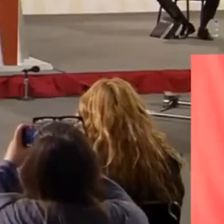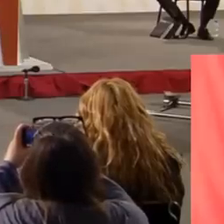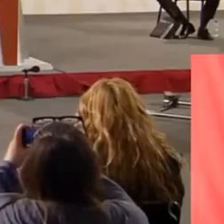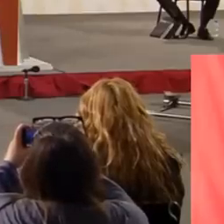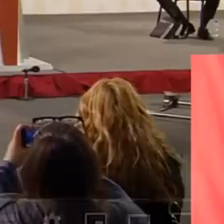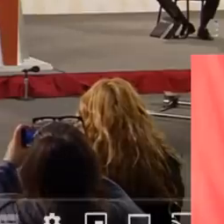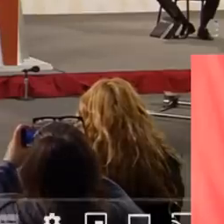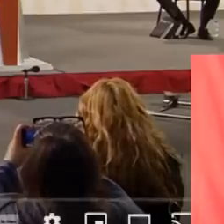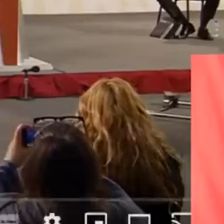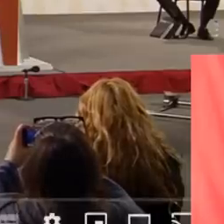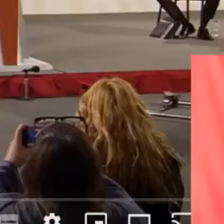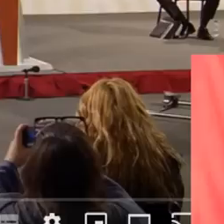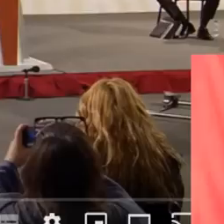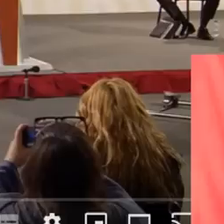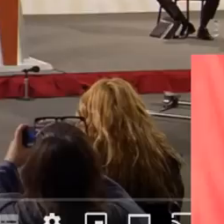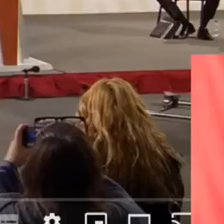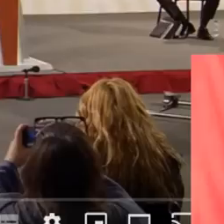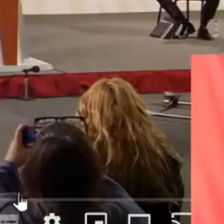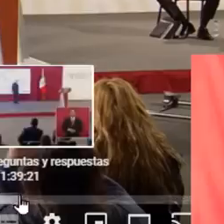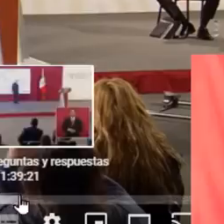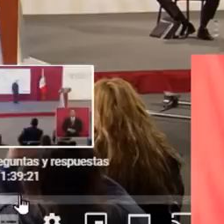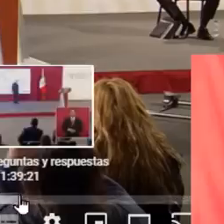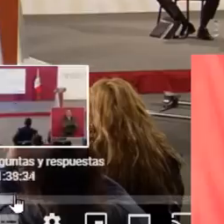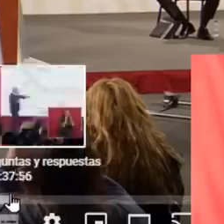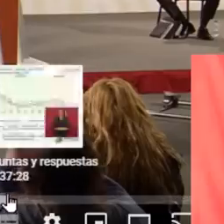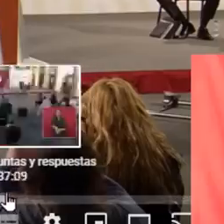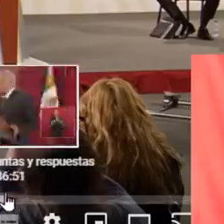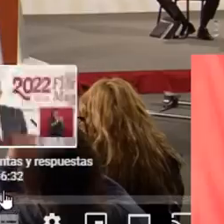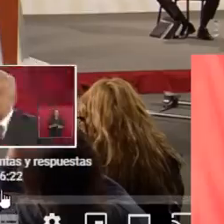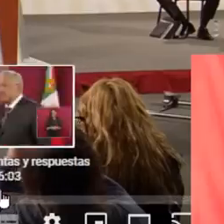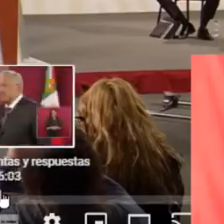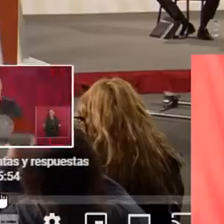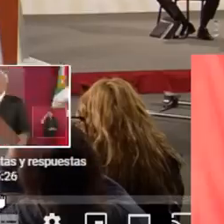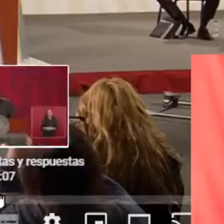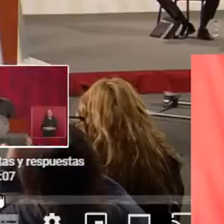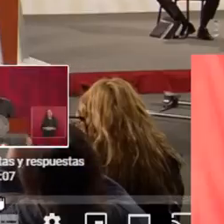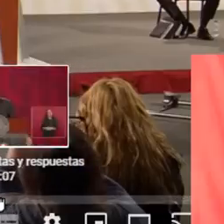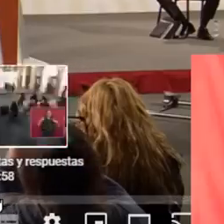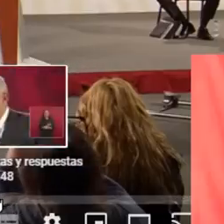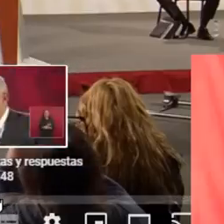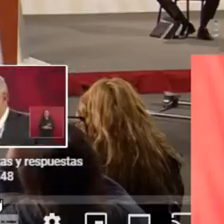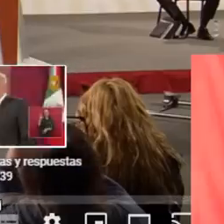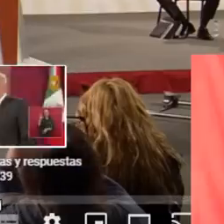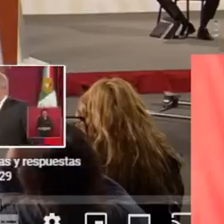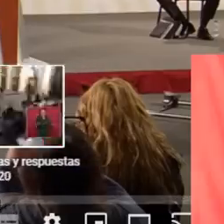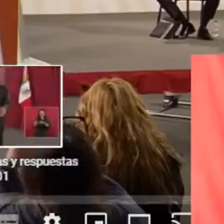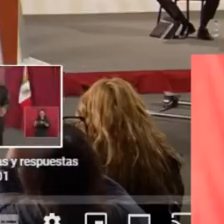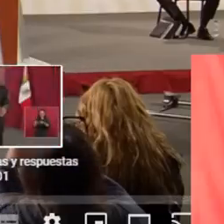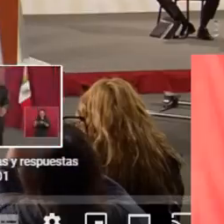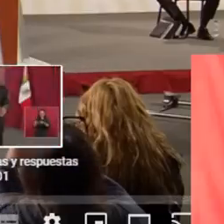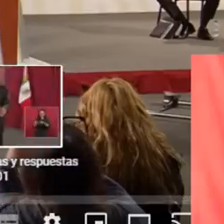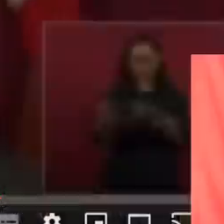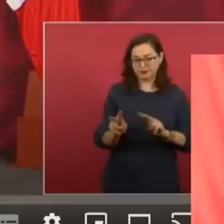infelices así está la cosa el presidente puso todita la canción se las dejo ir todo de jeta a ver que dijo al